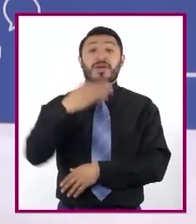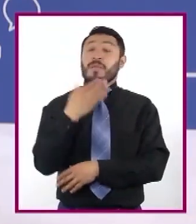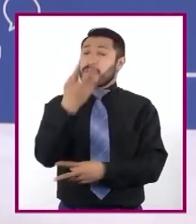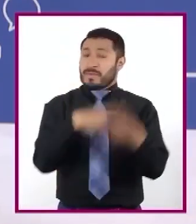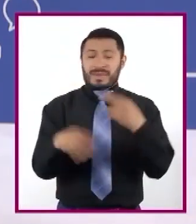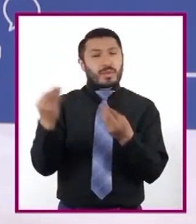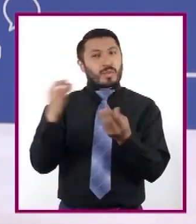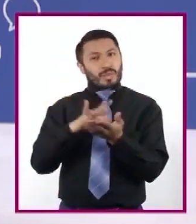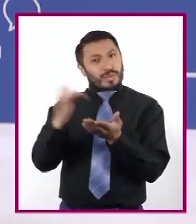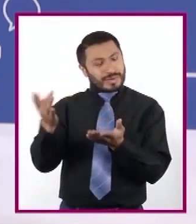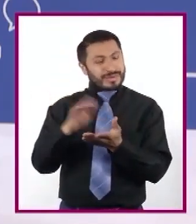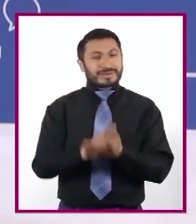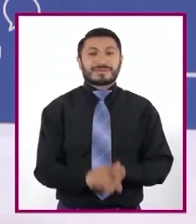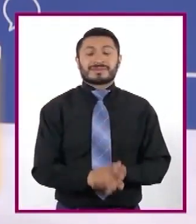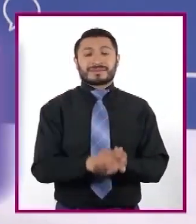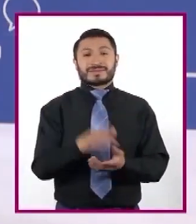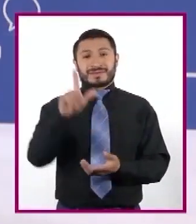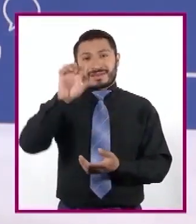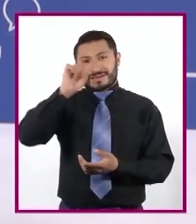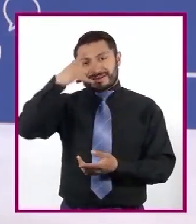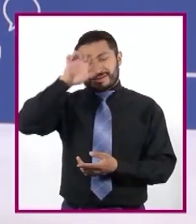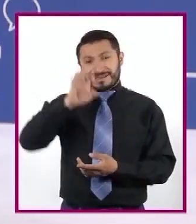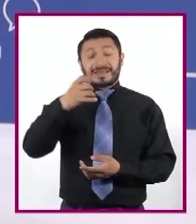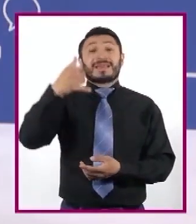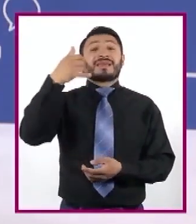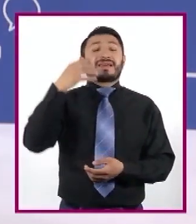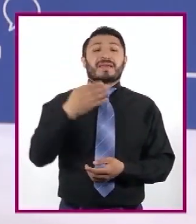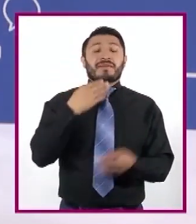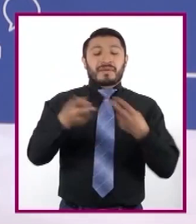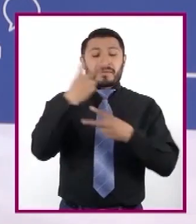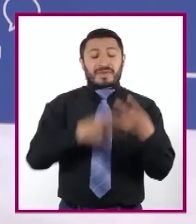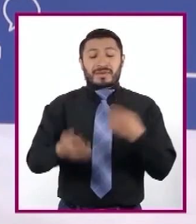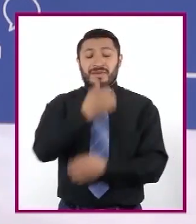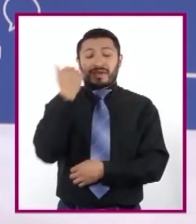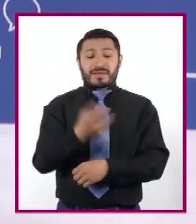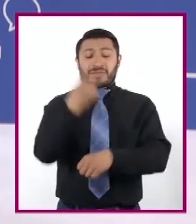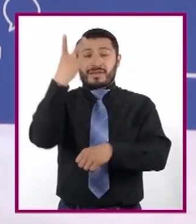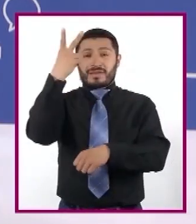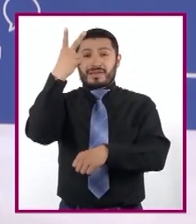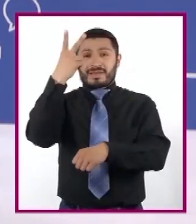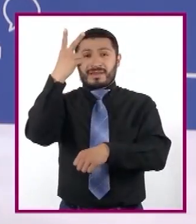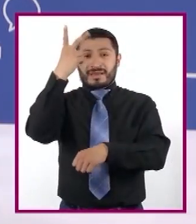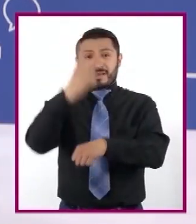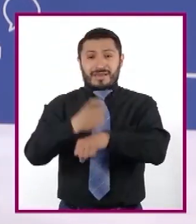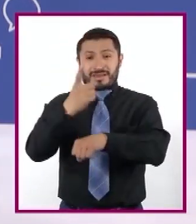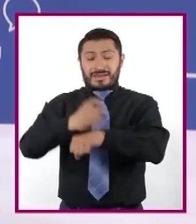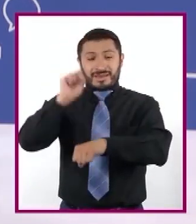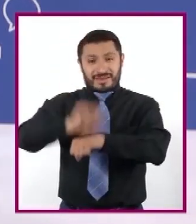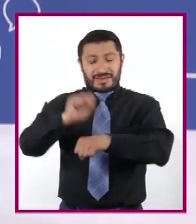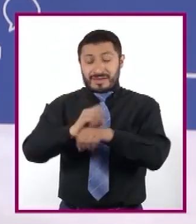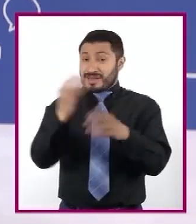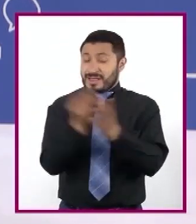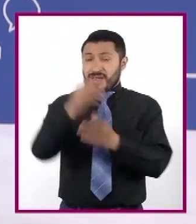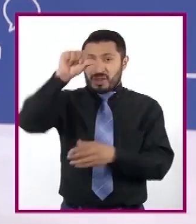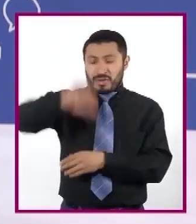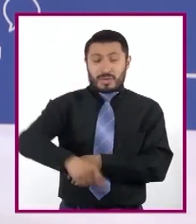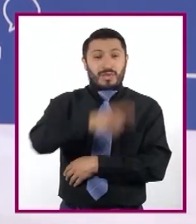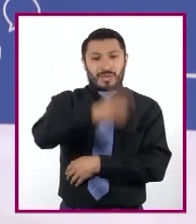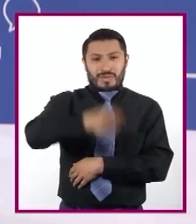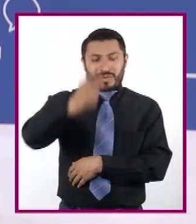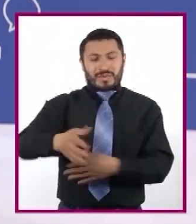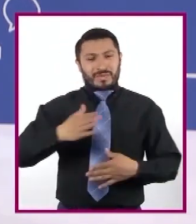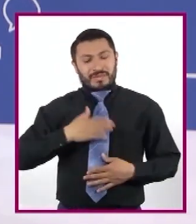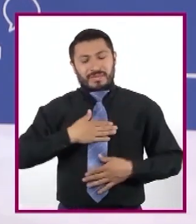Leslie. Bienvenidos, estudiantes de primer grado de secundaria, a esta sesión. Los saluda su profesor Eric Ruiz